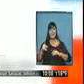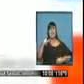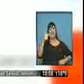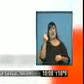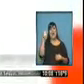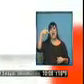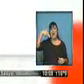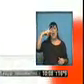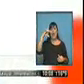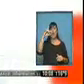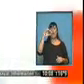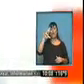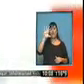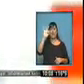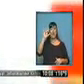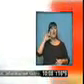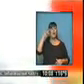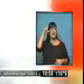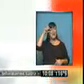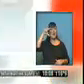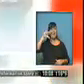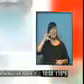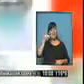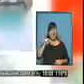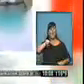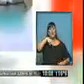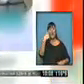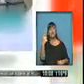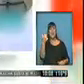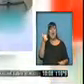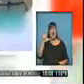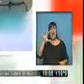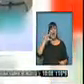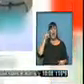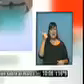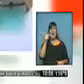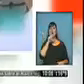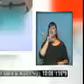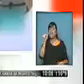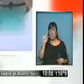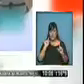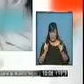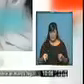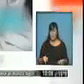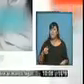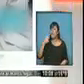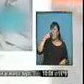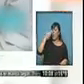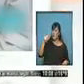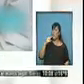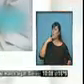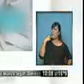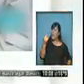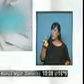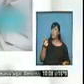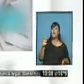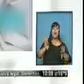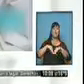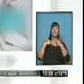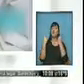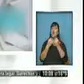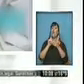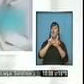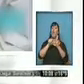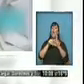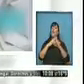androgénica y además también en la alopecia areata, que es otro tipo de alopecia. Perfecto. Por último, ¿cuándo vemos los